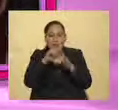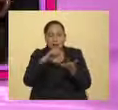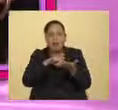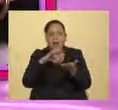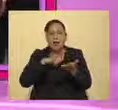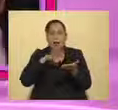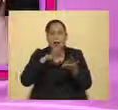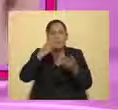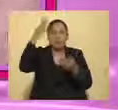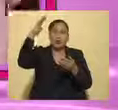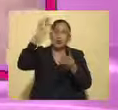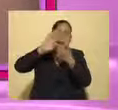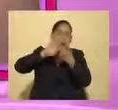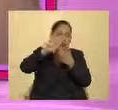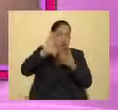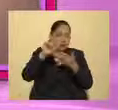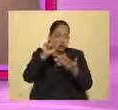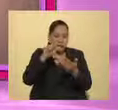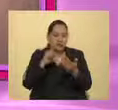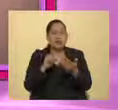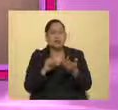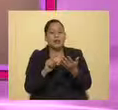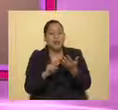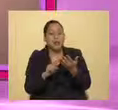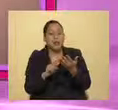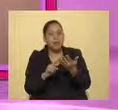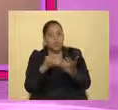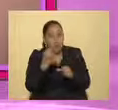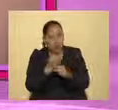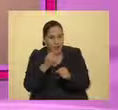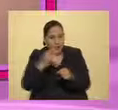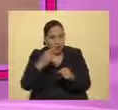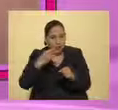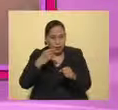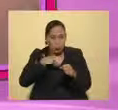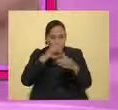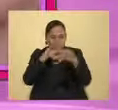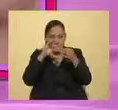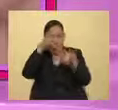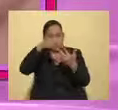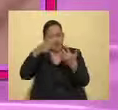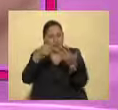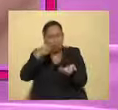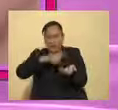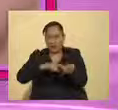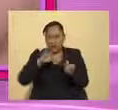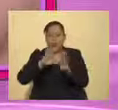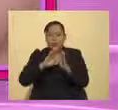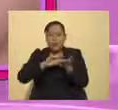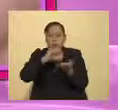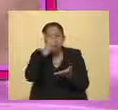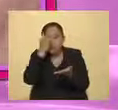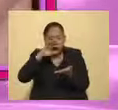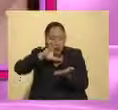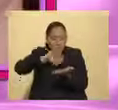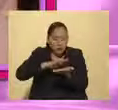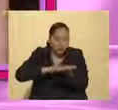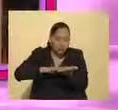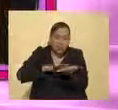de filtro solar. Antes de seguir comentando las bondades de esta base de maquillaje, que es